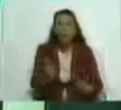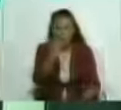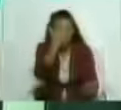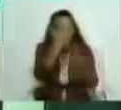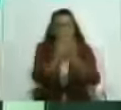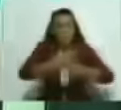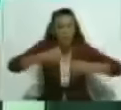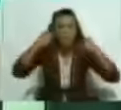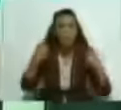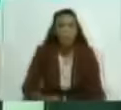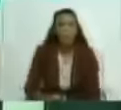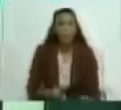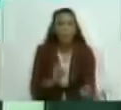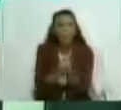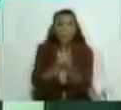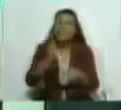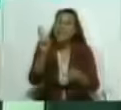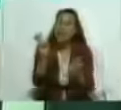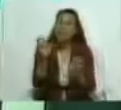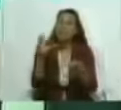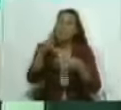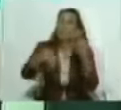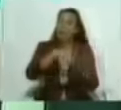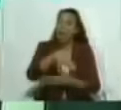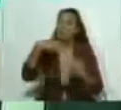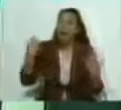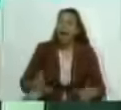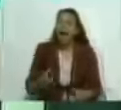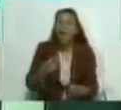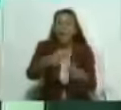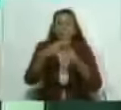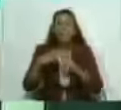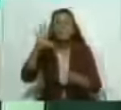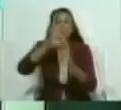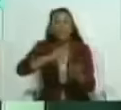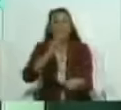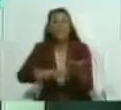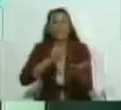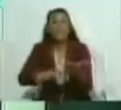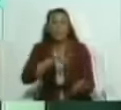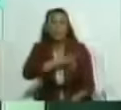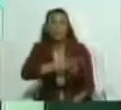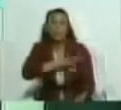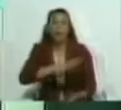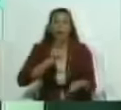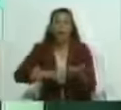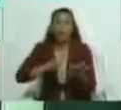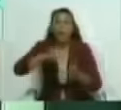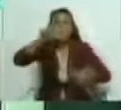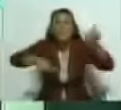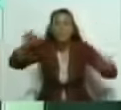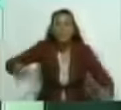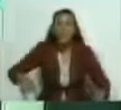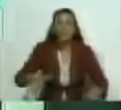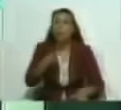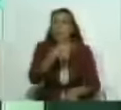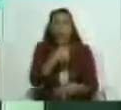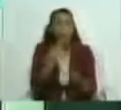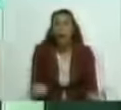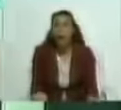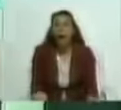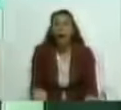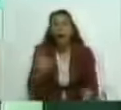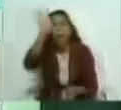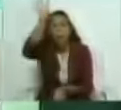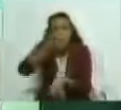frente y voy a poner un tema que es muy polémico: las prestaciones sociales y la seguridad social en el país. Hay que copiar